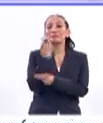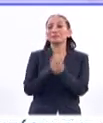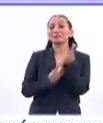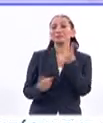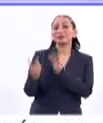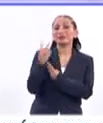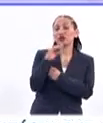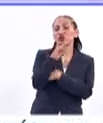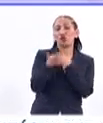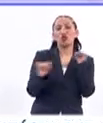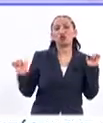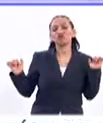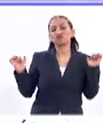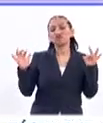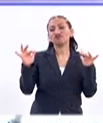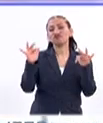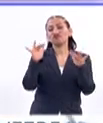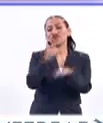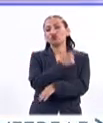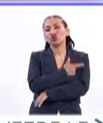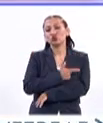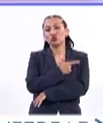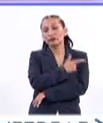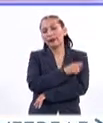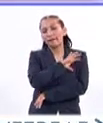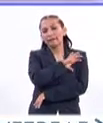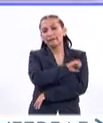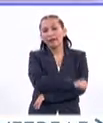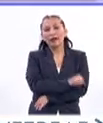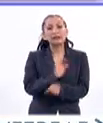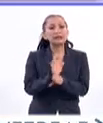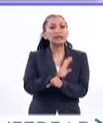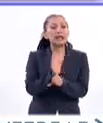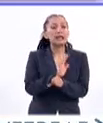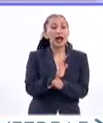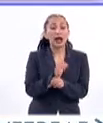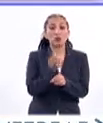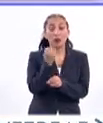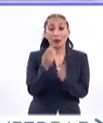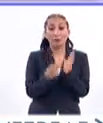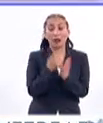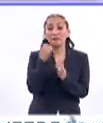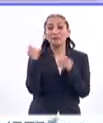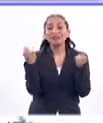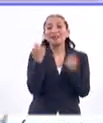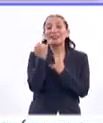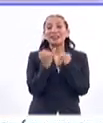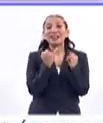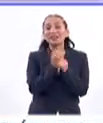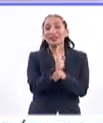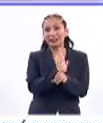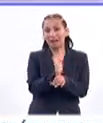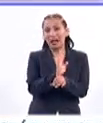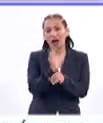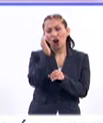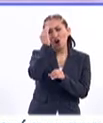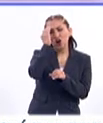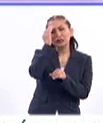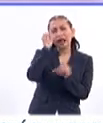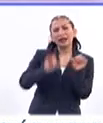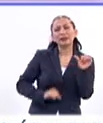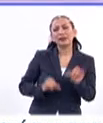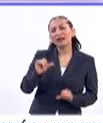bienvenida a todos los que nos gusta, los que vamos al cine, a la 9ª edición de su Festival Internacional de Cine. Conozcamos